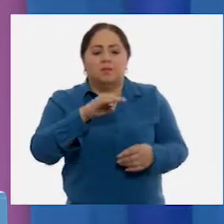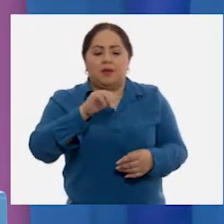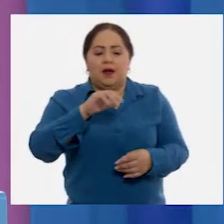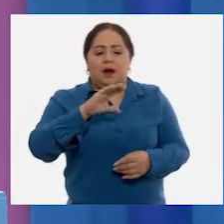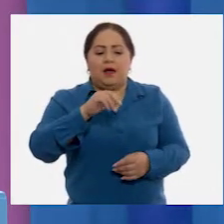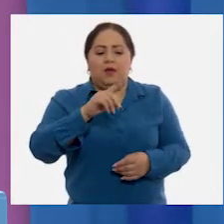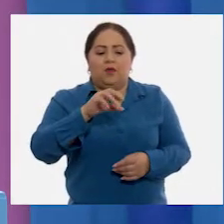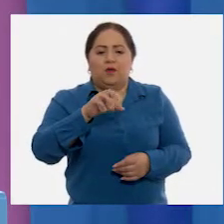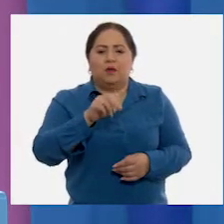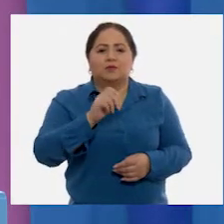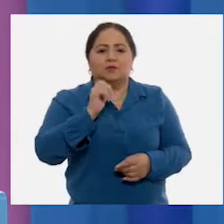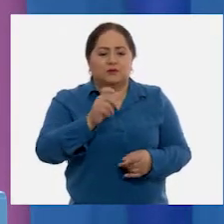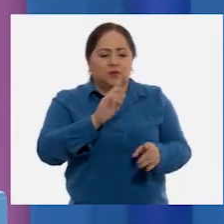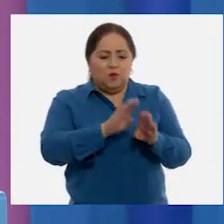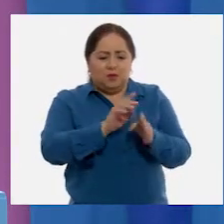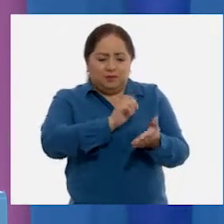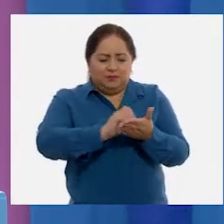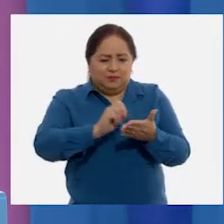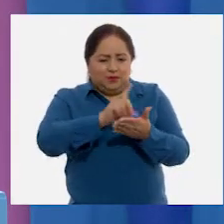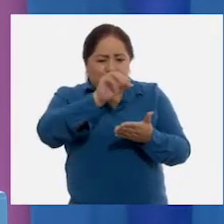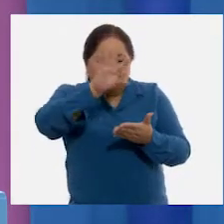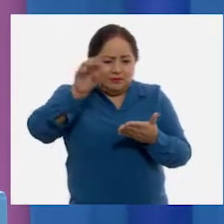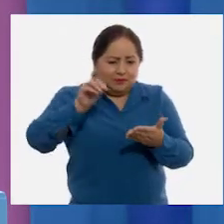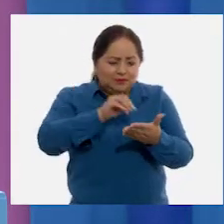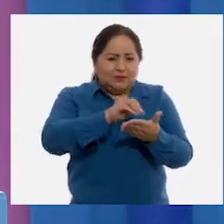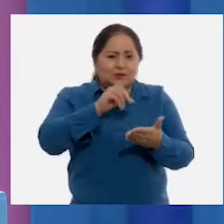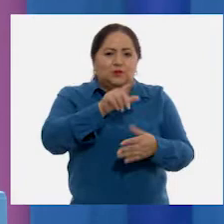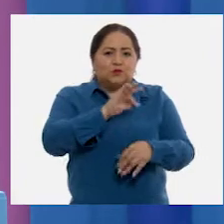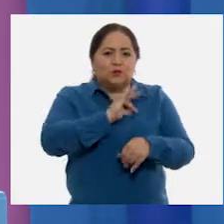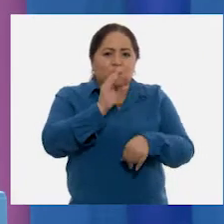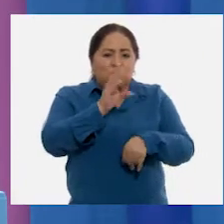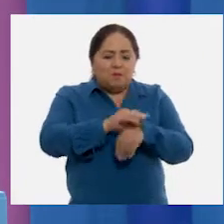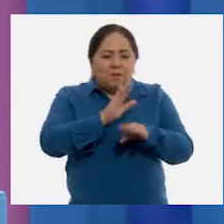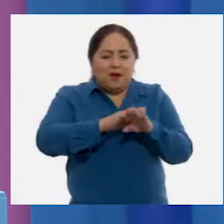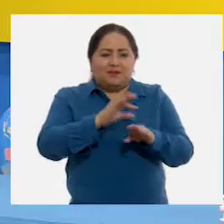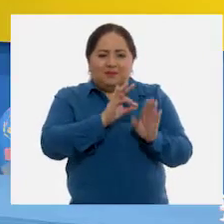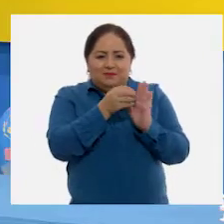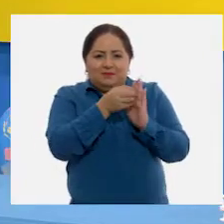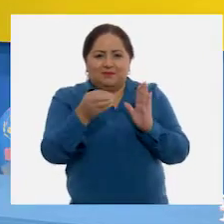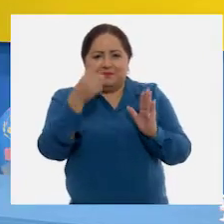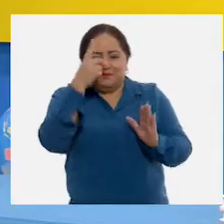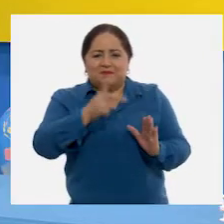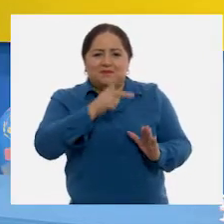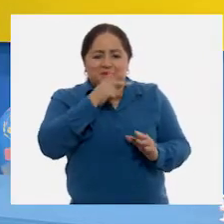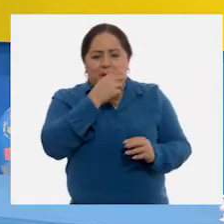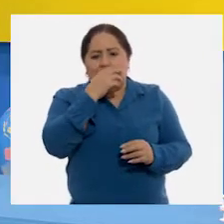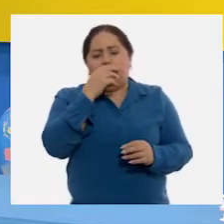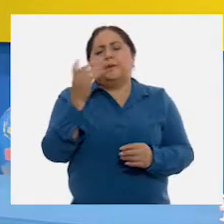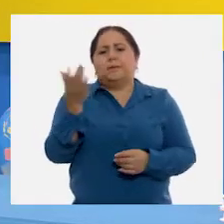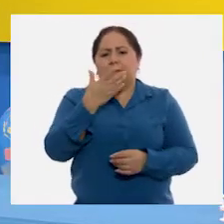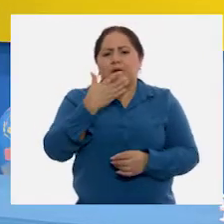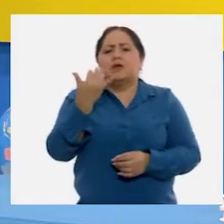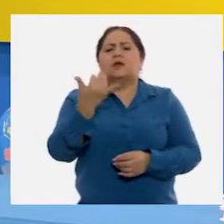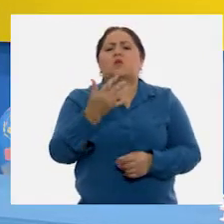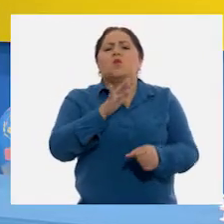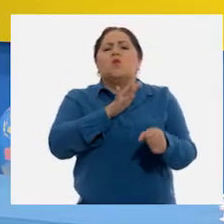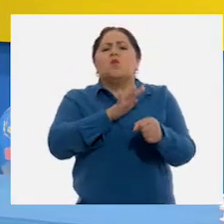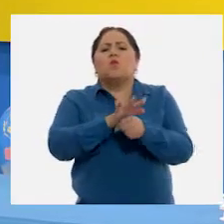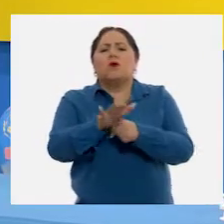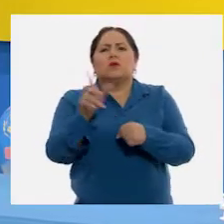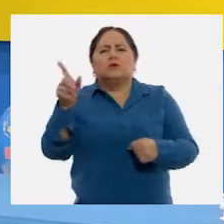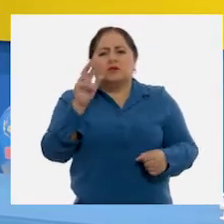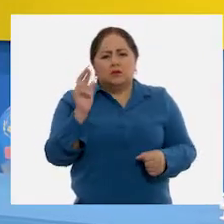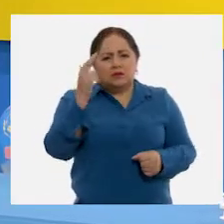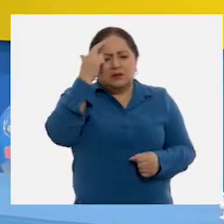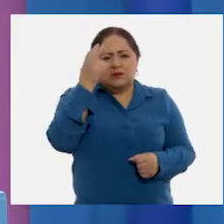marcadores que dan cohesión a lo escrito y permiten que progrese el discurso. Muy bien, María. ¿Y cuáles